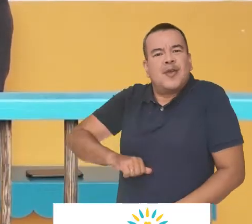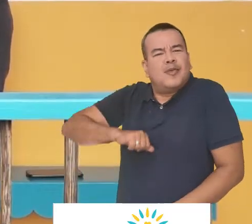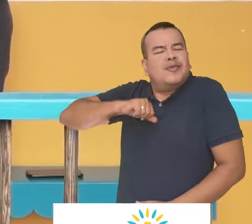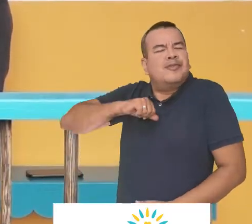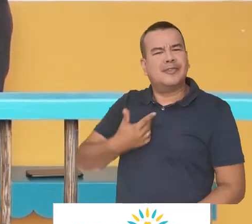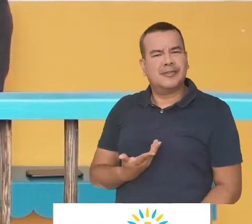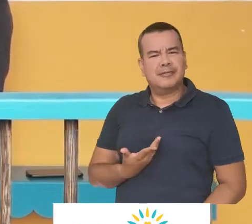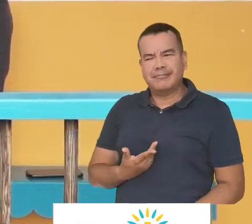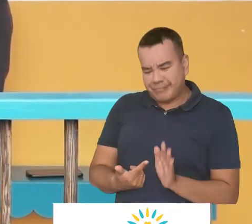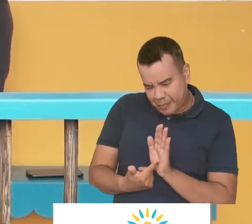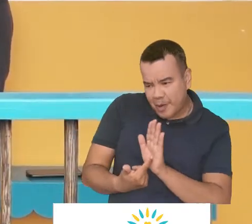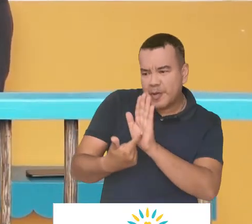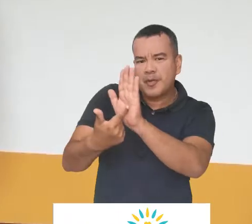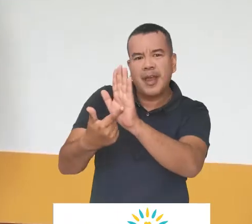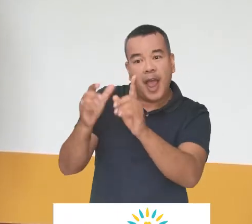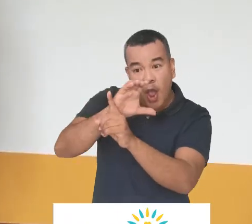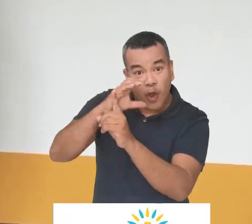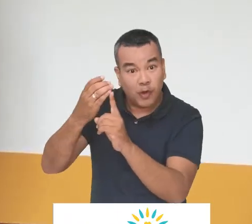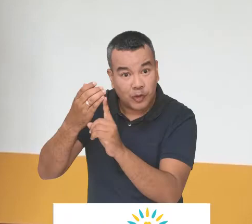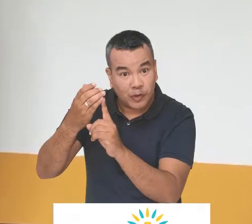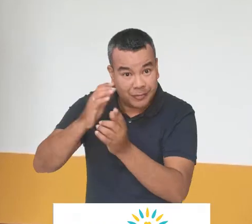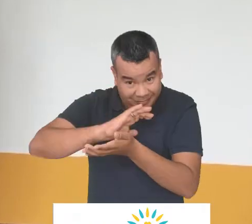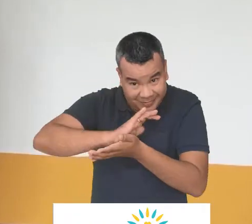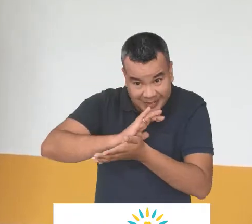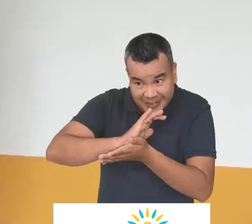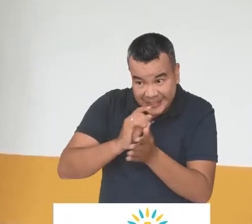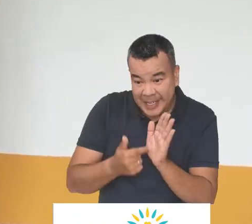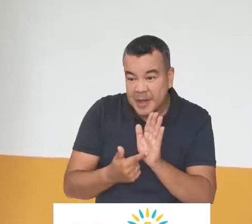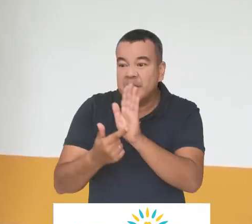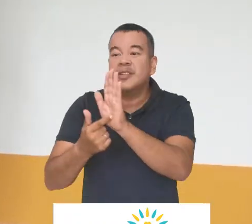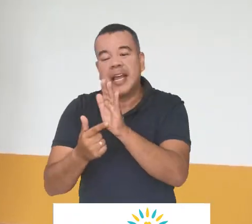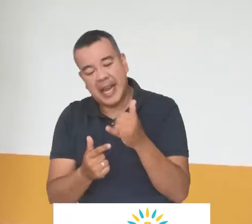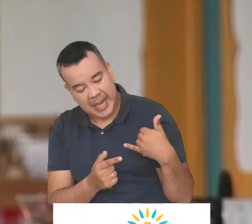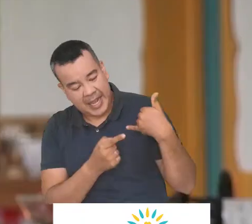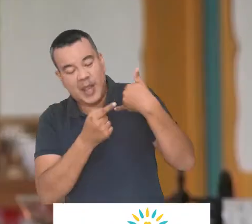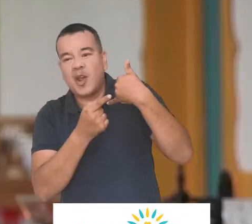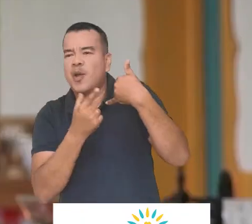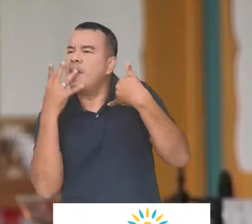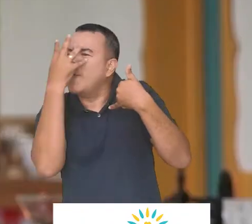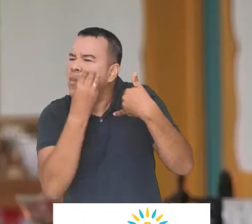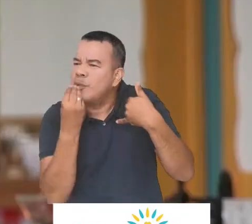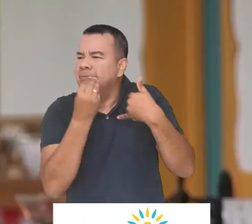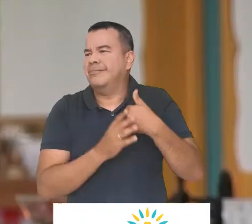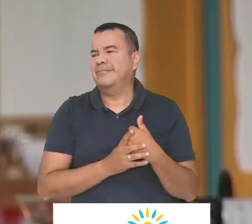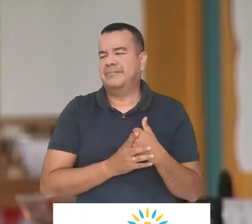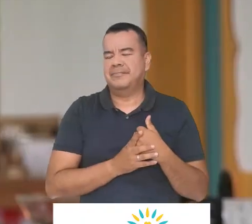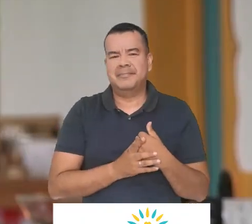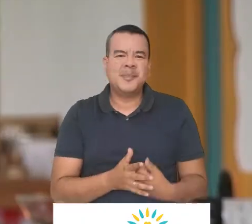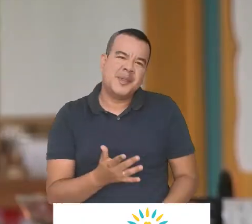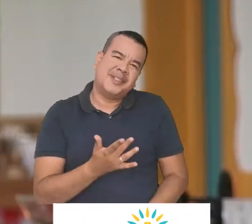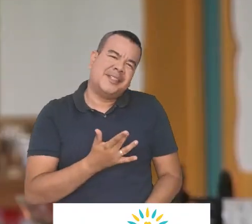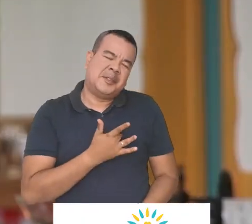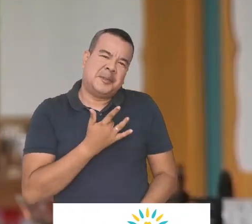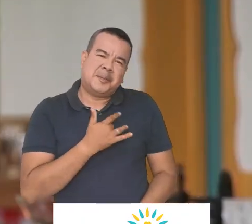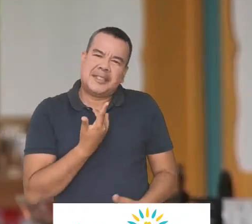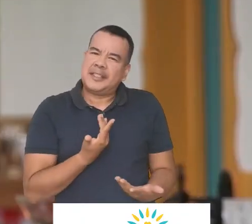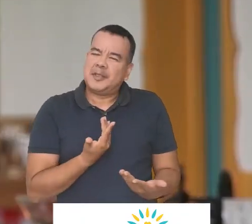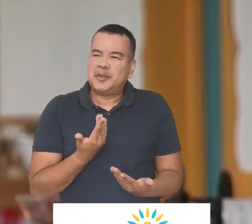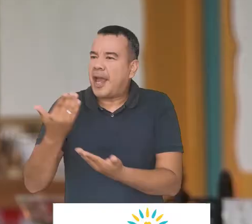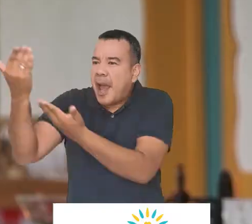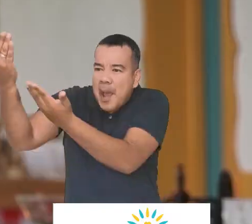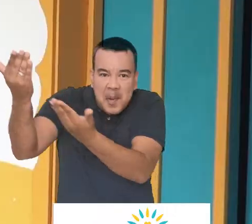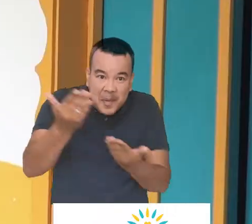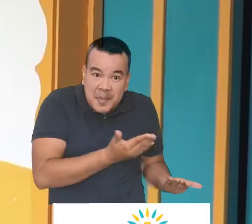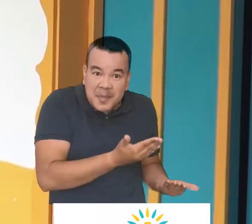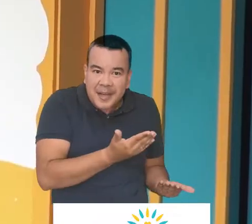que nada de mostrar la cultura cafetera y de mostrar algo lindo de nuestro país. Me siento embajadora de mi cultura cafetera, de